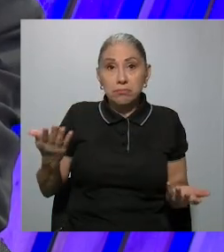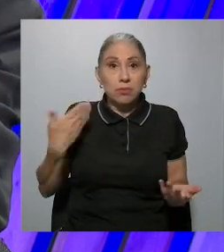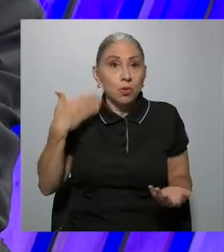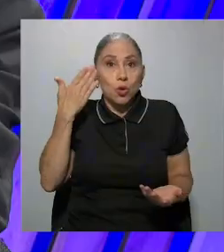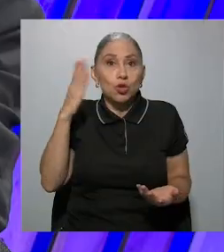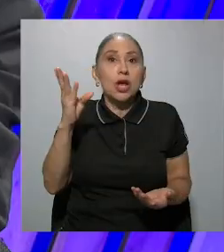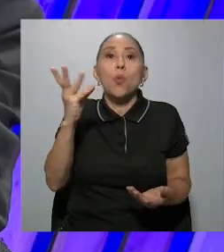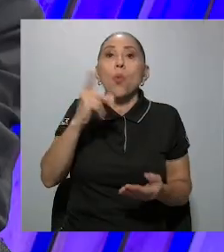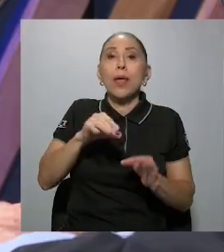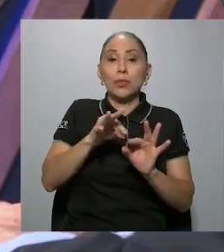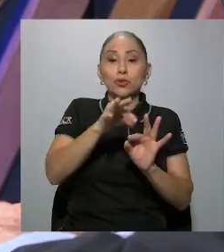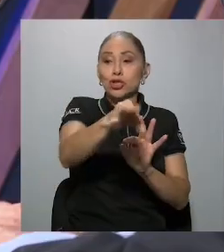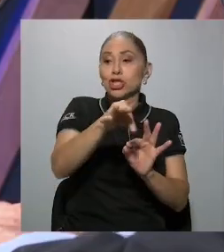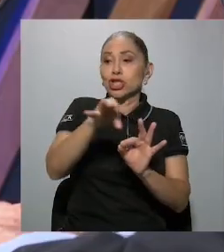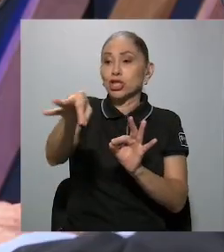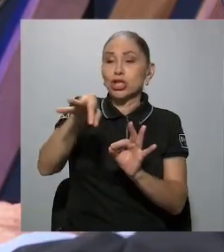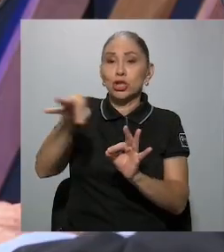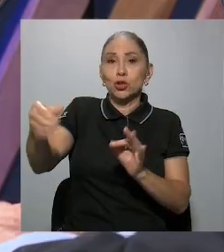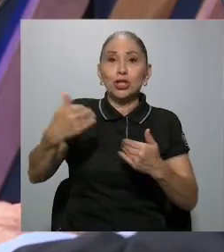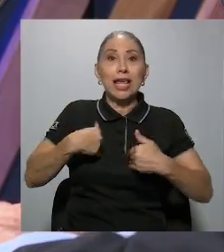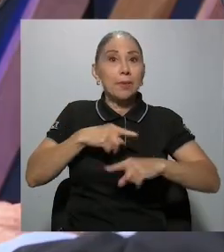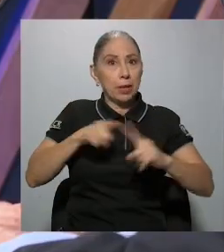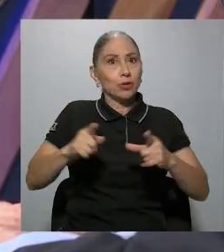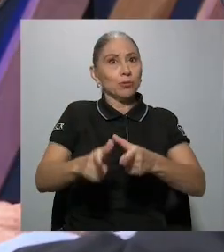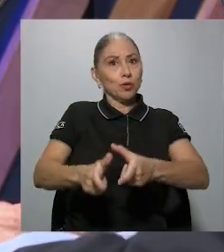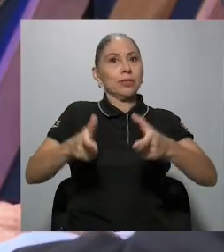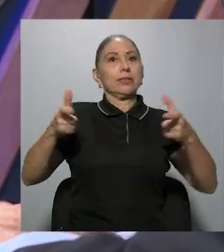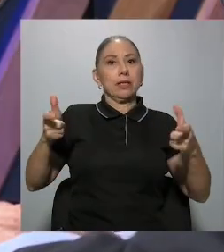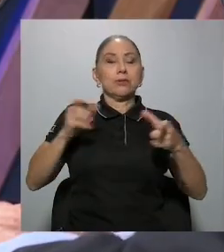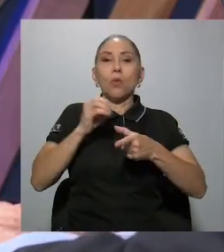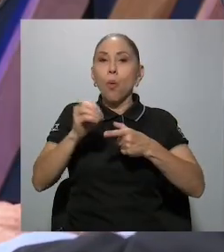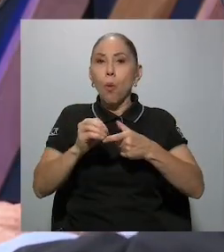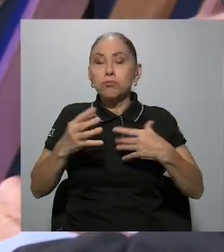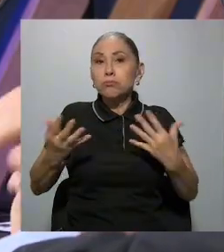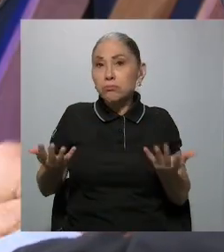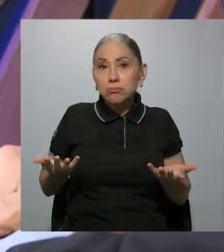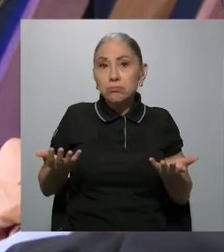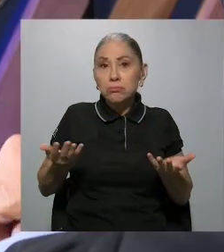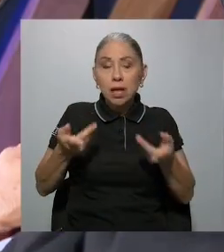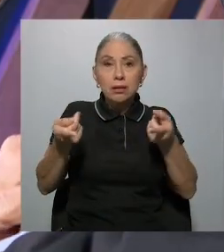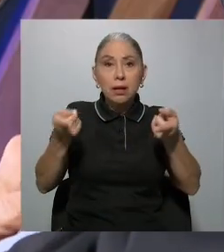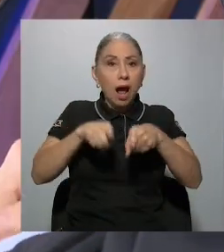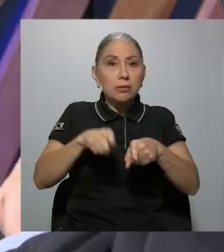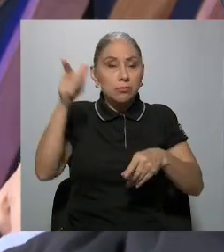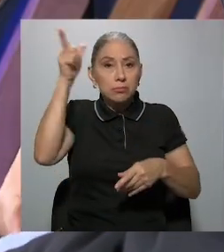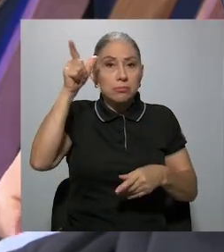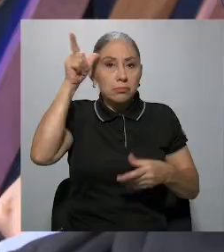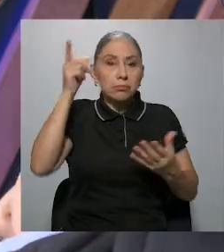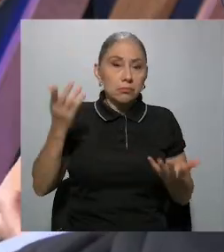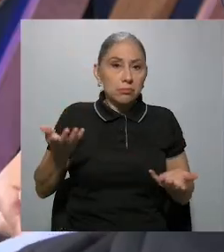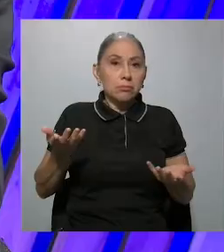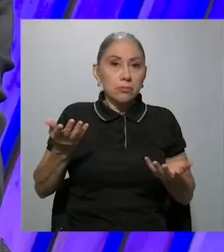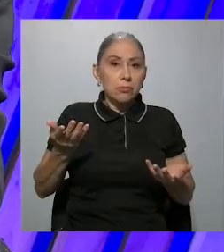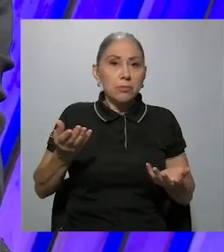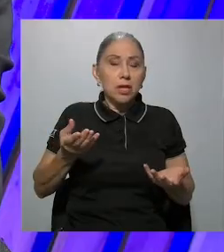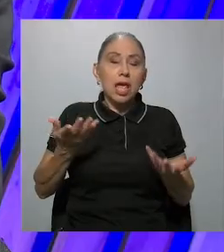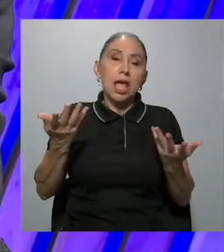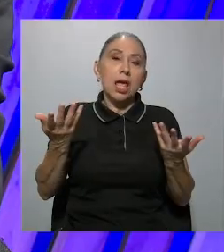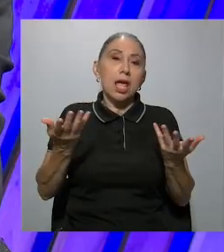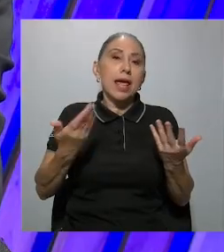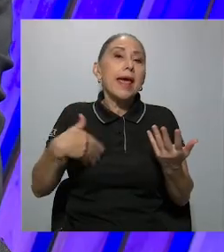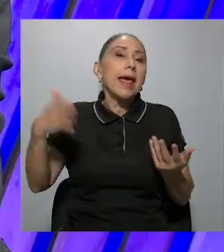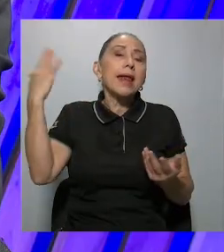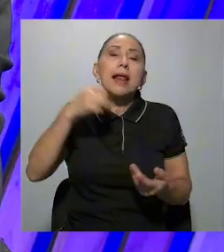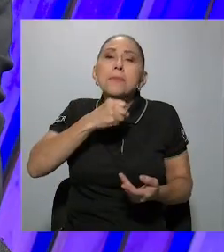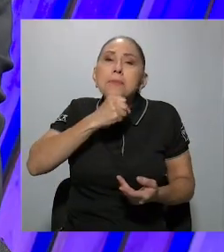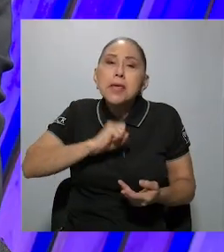Talamanca, que no sé cuántos distritos tiene, pero que es muy extenso, o el caso obvio que